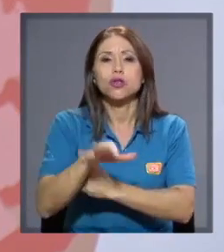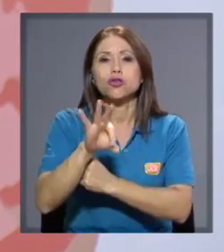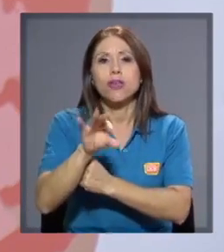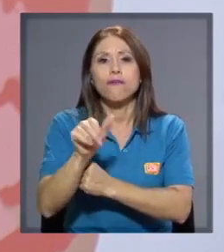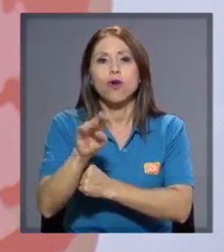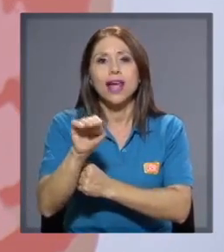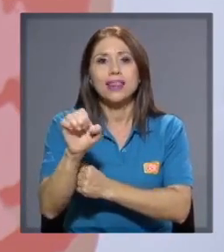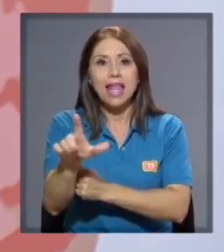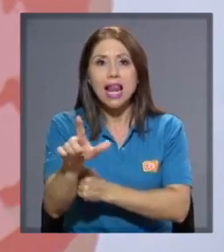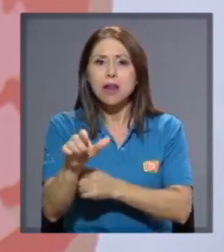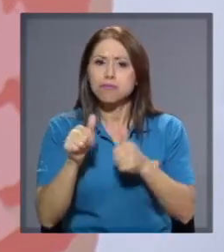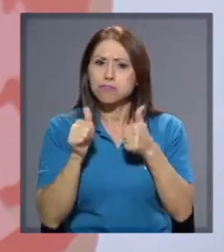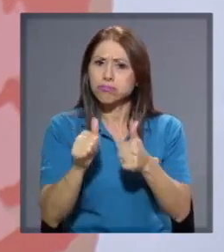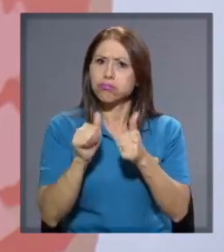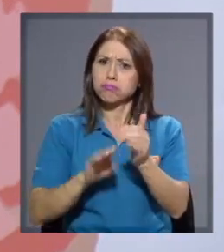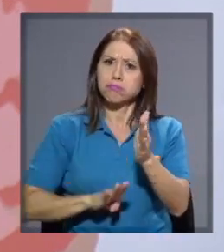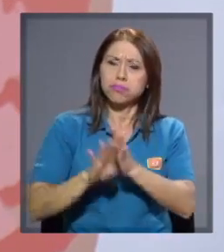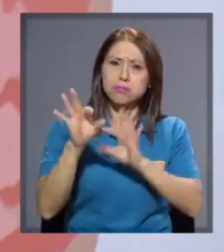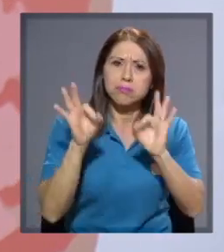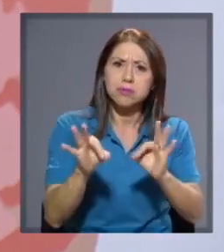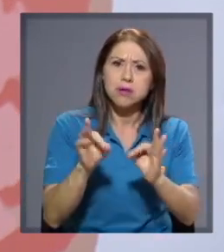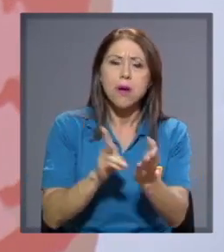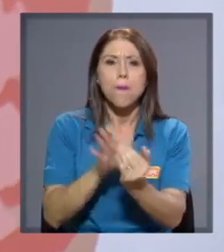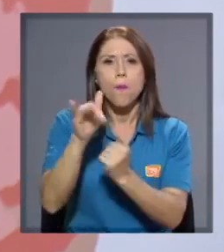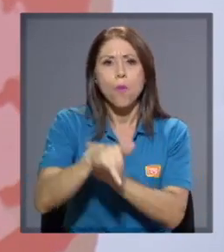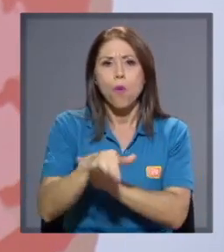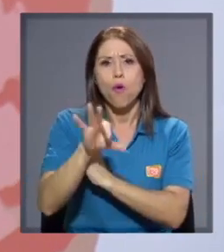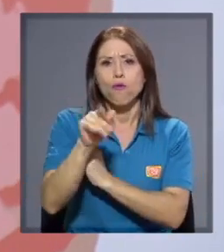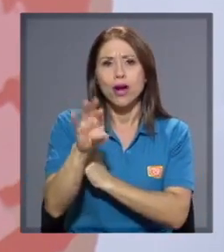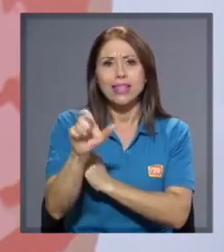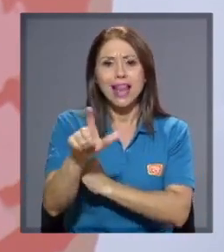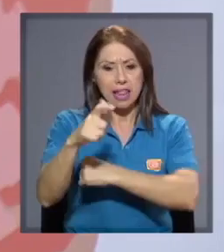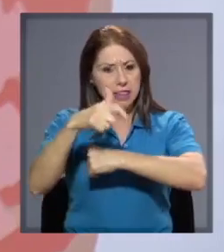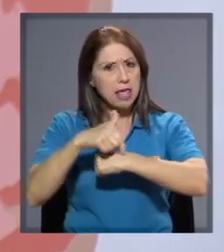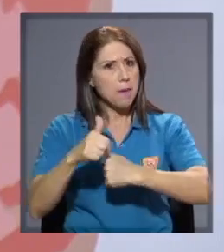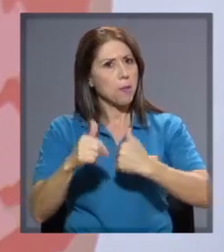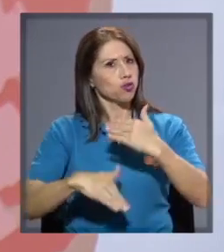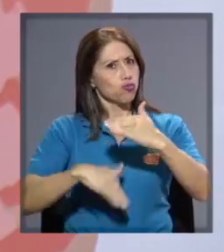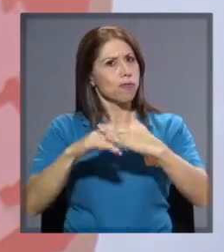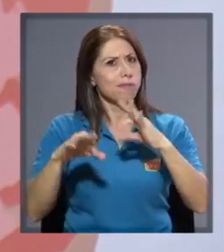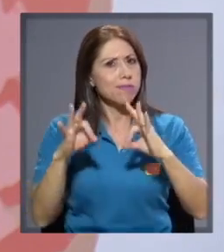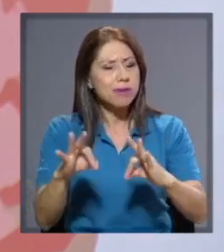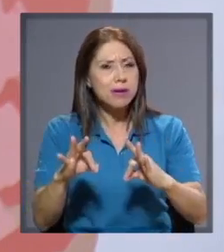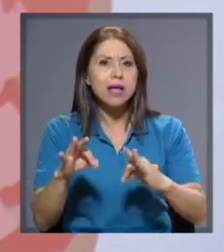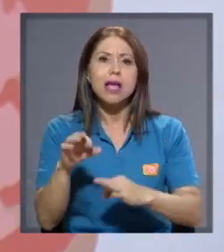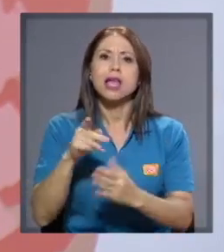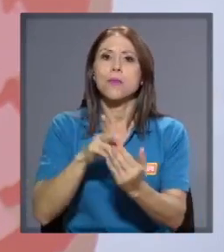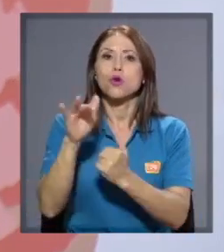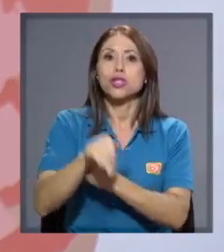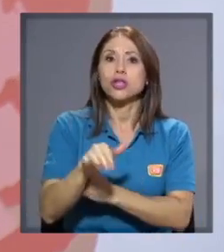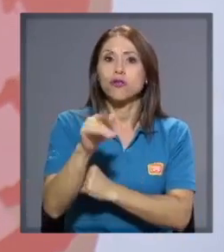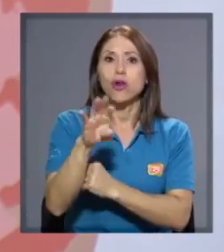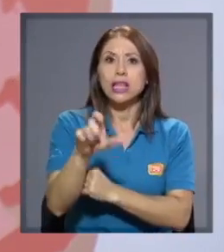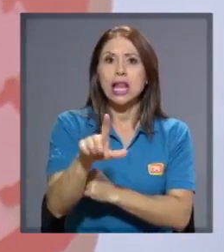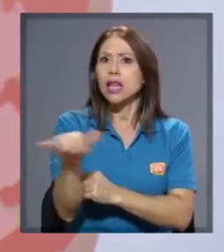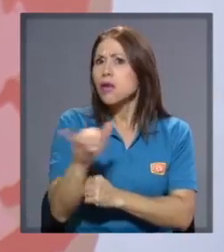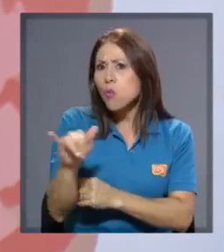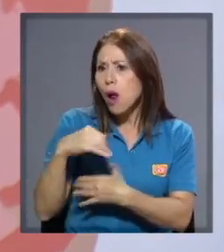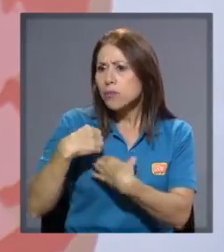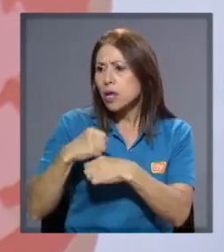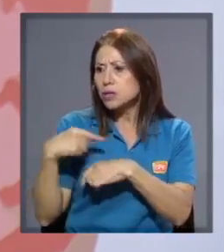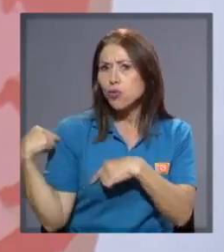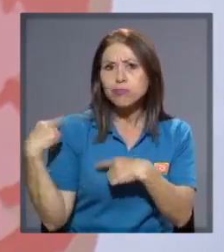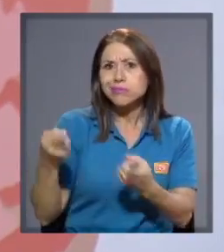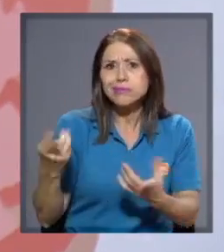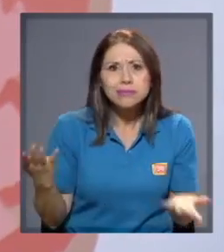caminen muy bien donde los proyectos de fonatel cumplan sus tiempos y donde los proyectos de forma tal como lo han venido haciendo lo único es que